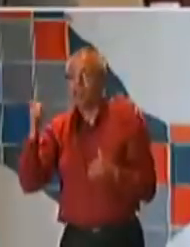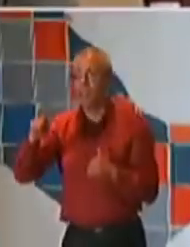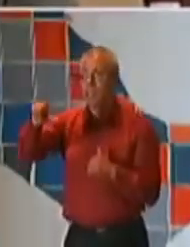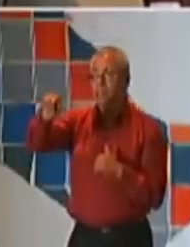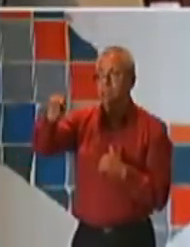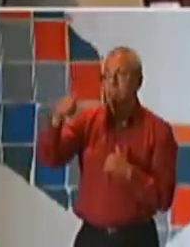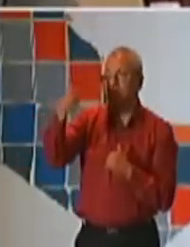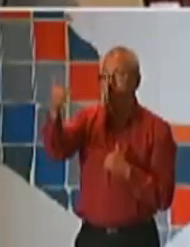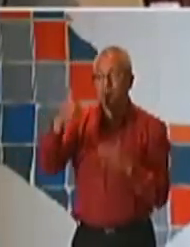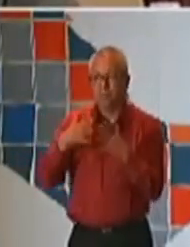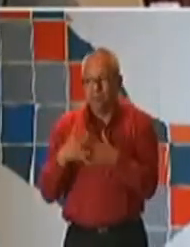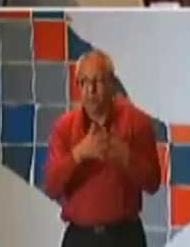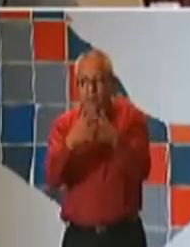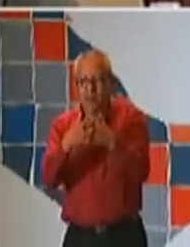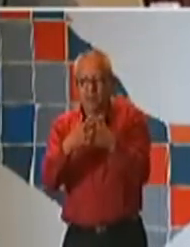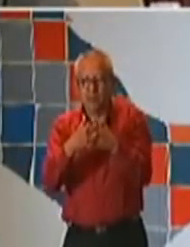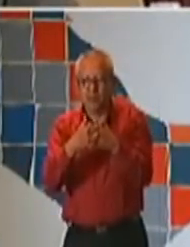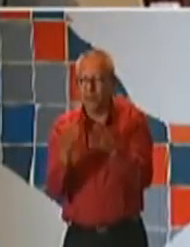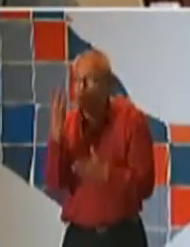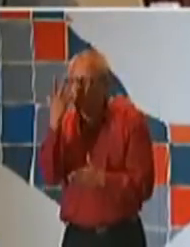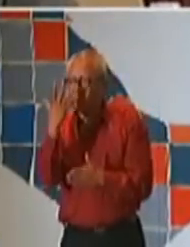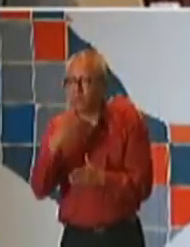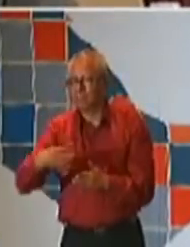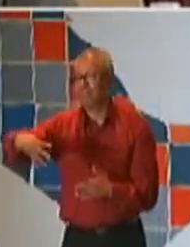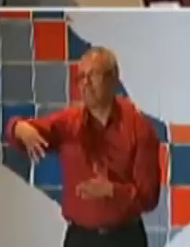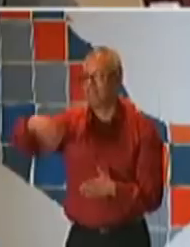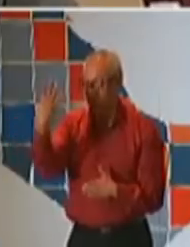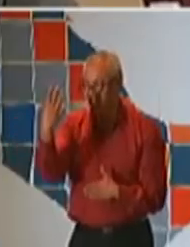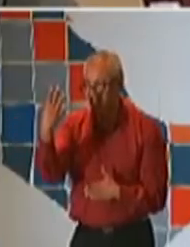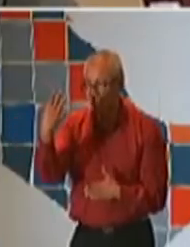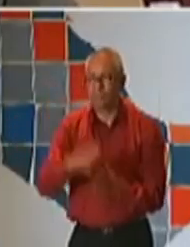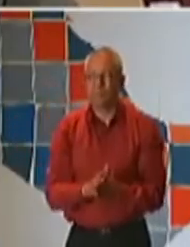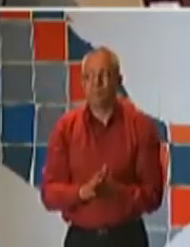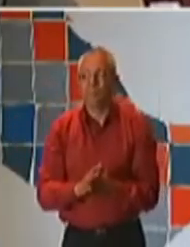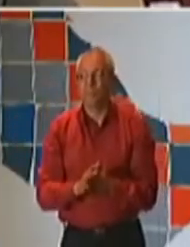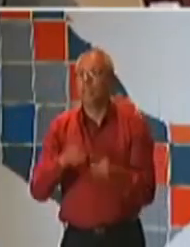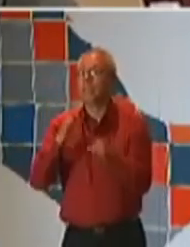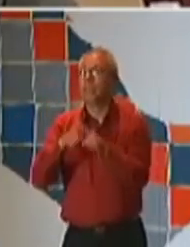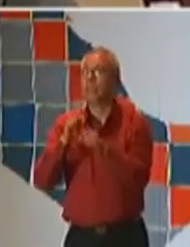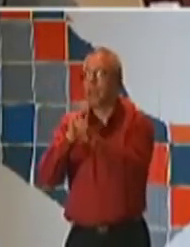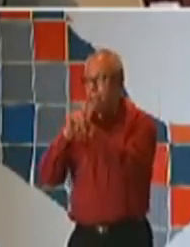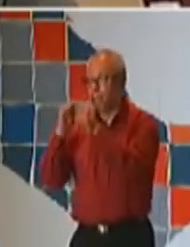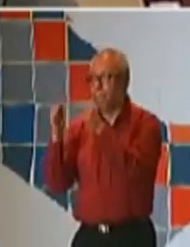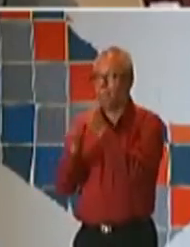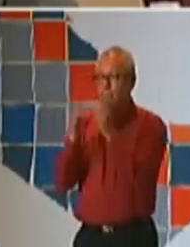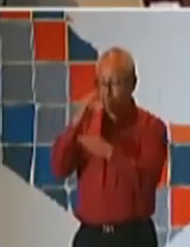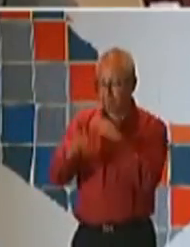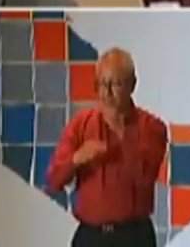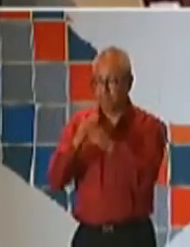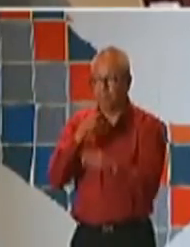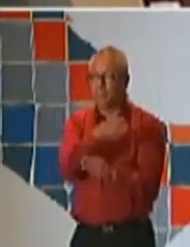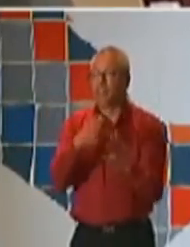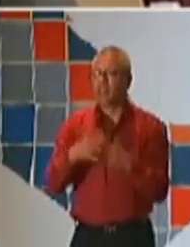Estados Unidos 14 el país que encabeza el proceso de globalización solo